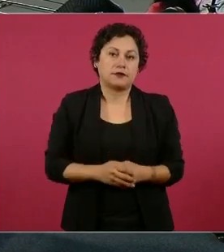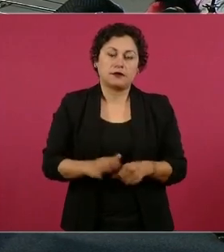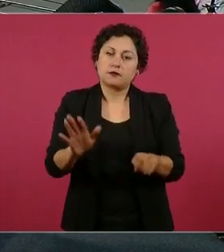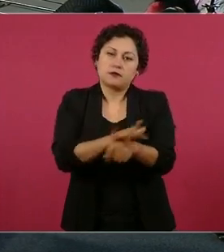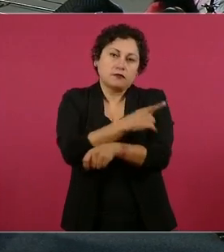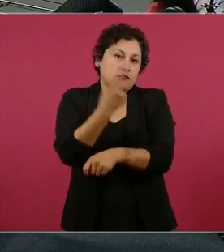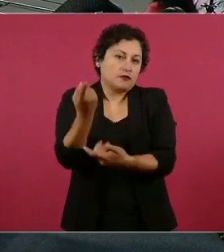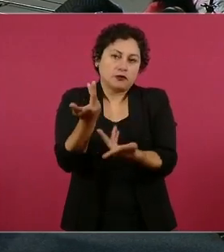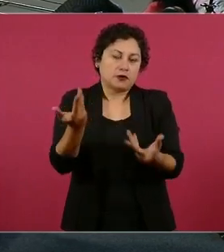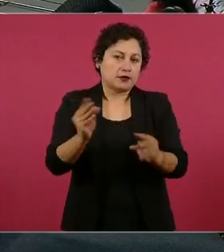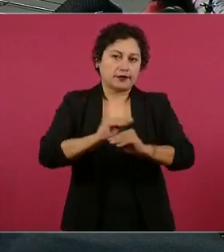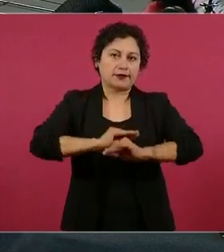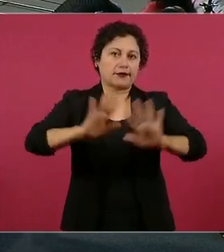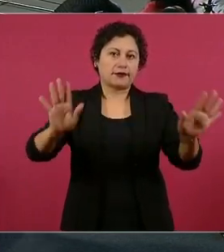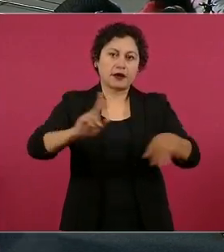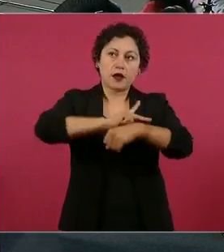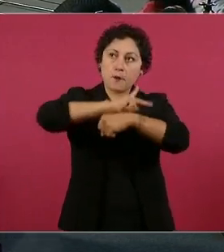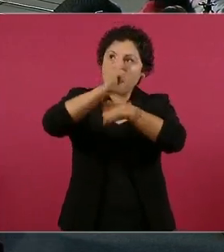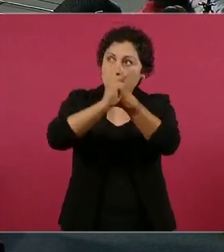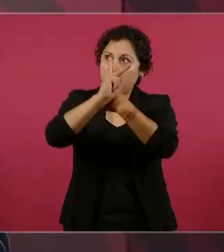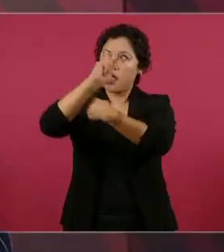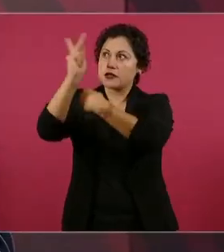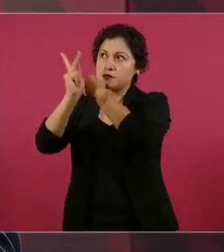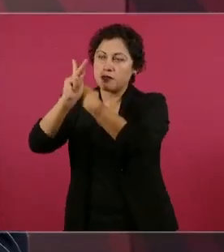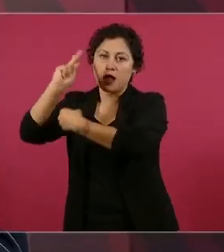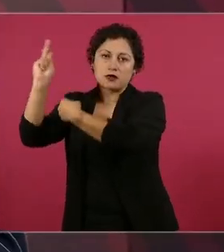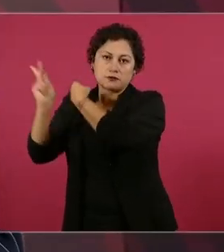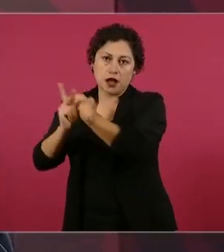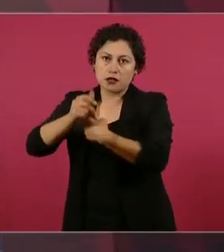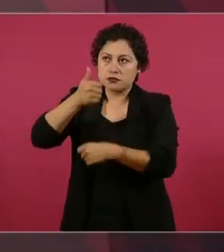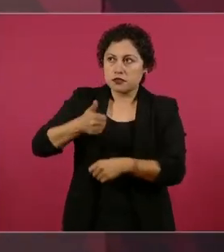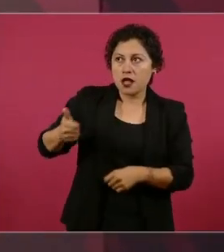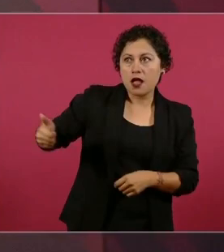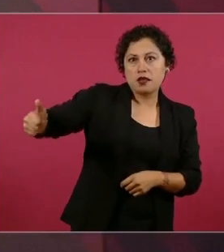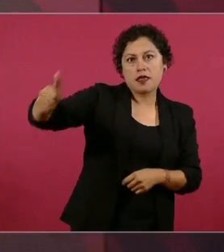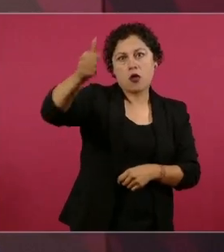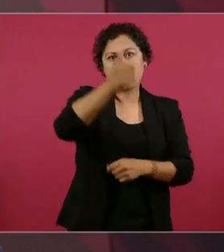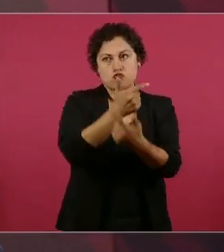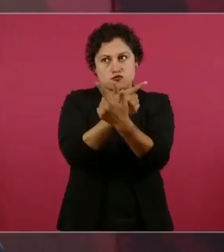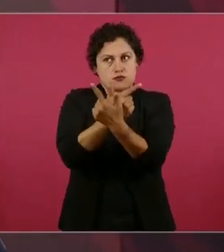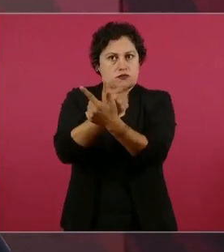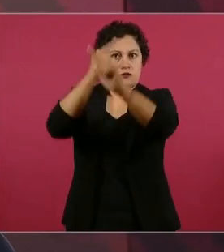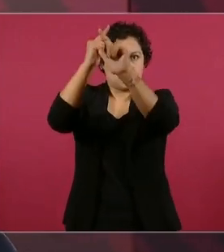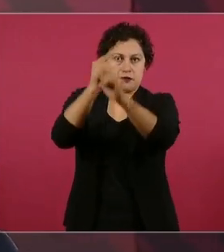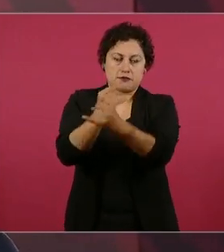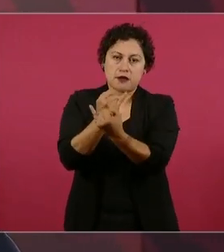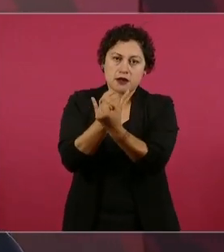cada país es libre, es independiente, nosotros no tenemos que ir a meternos ahí